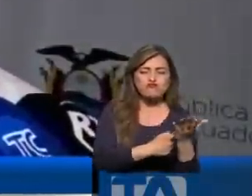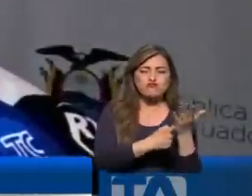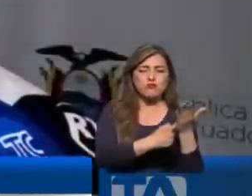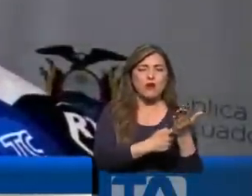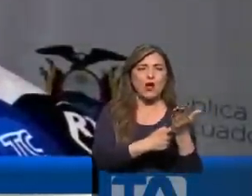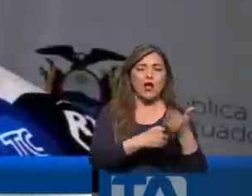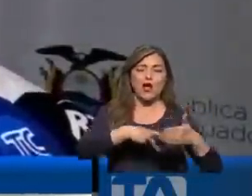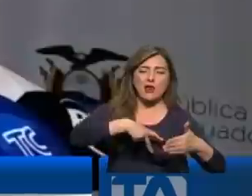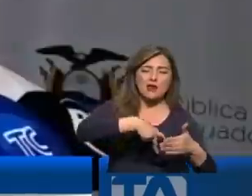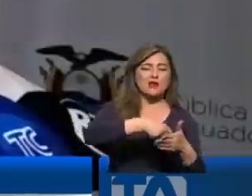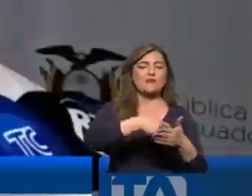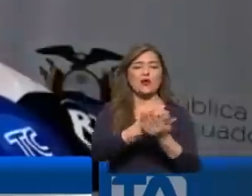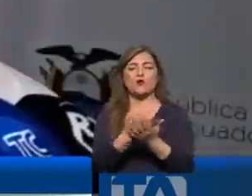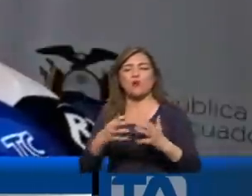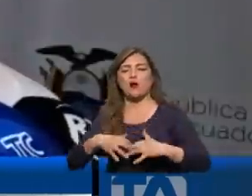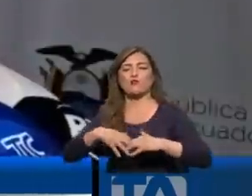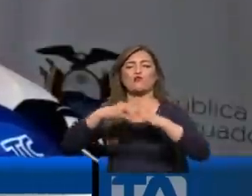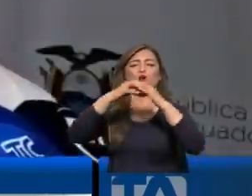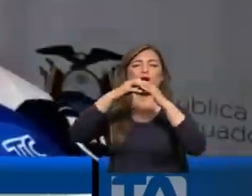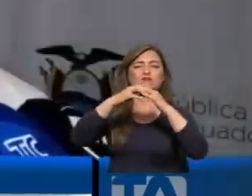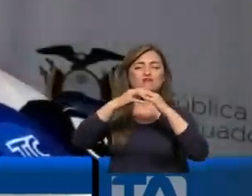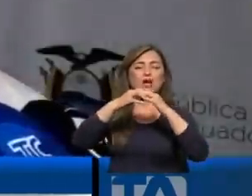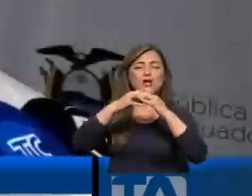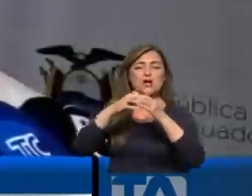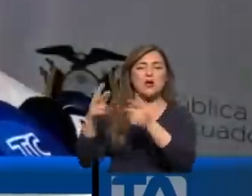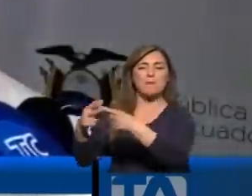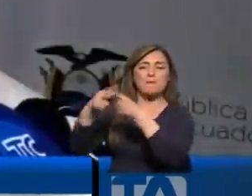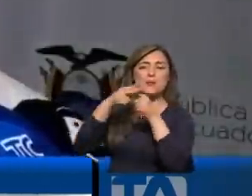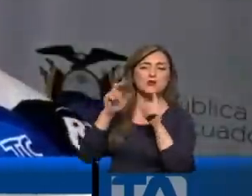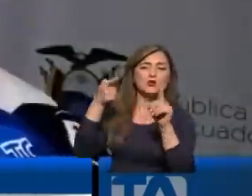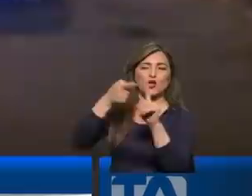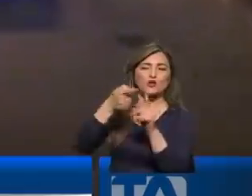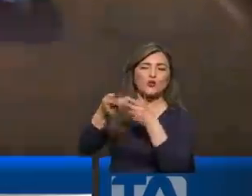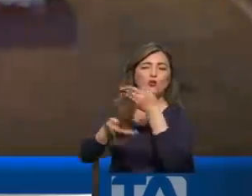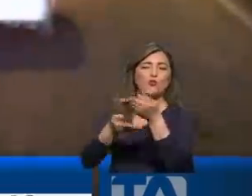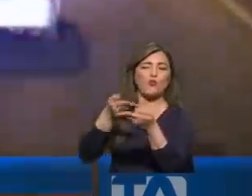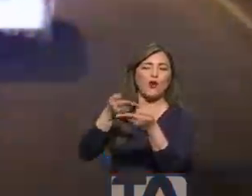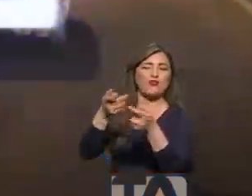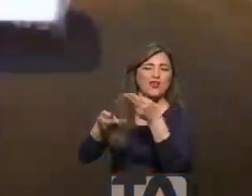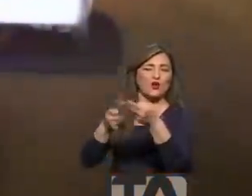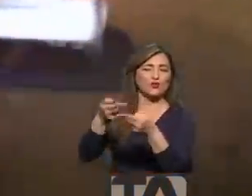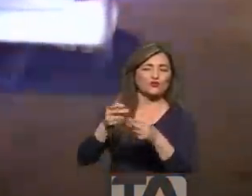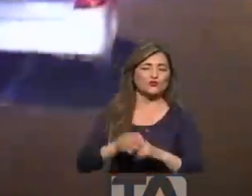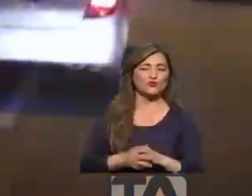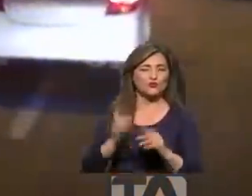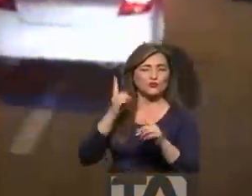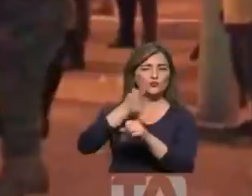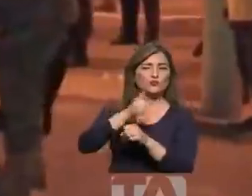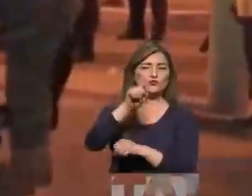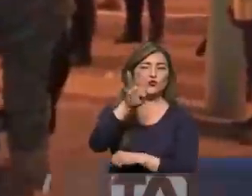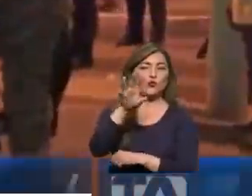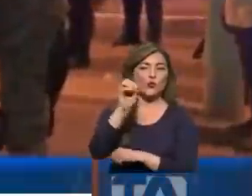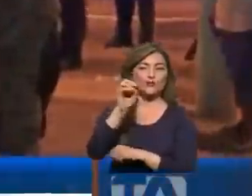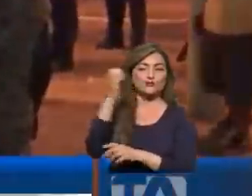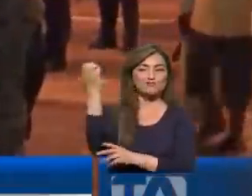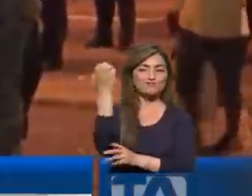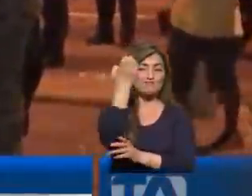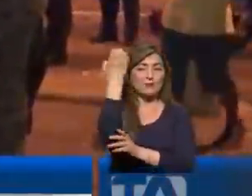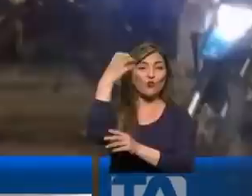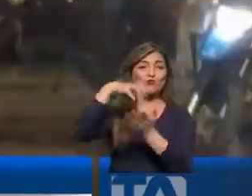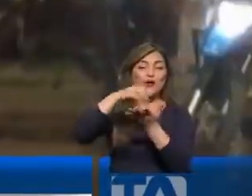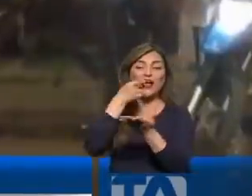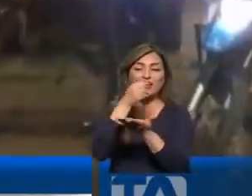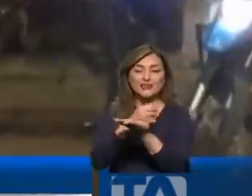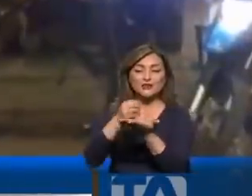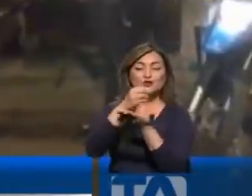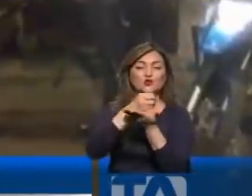límites, tema de reactivación económica, créditos directos para nuestros comerciantes. Según el decreto 140, el estado de excepción en la provincia de El